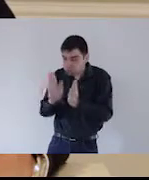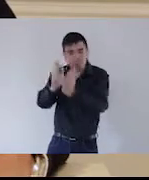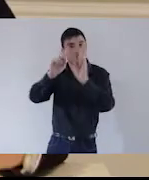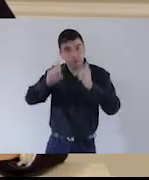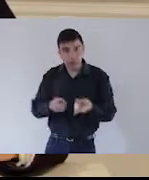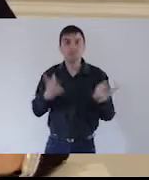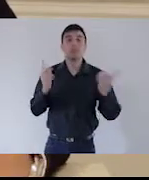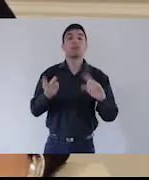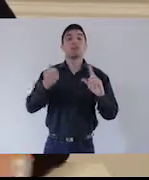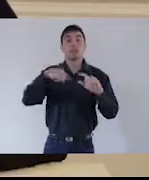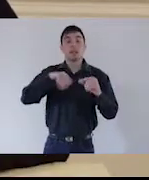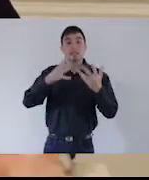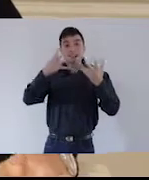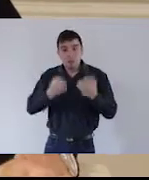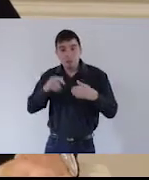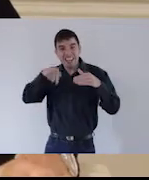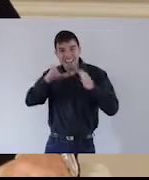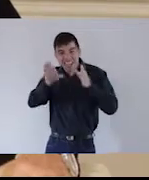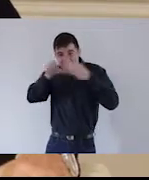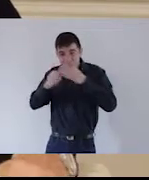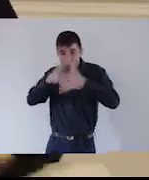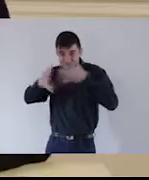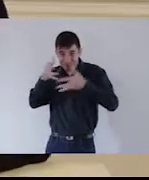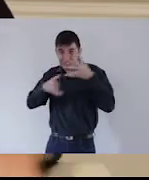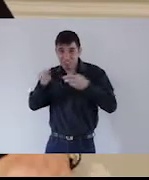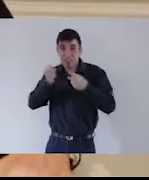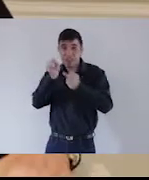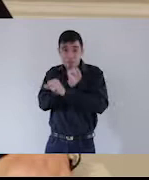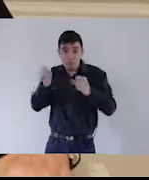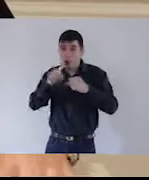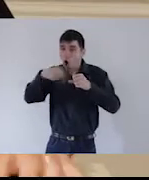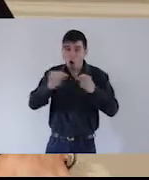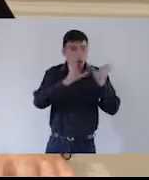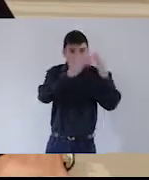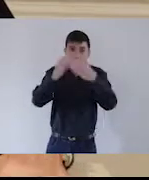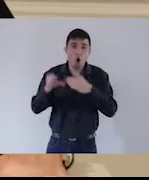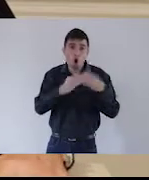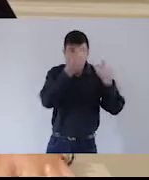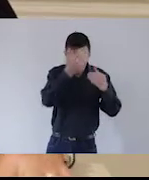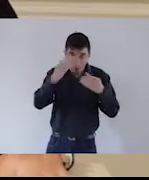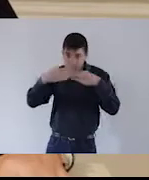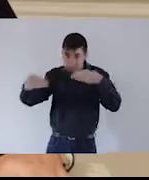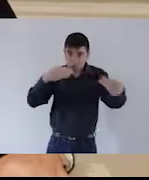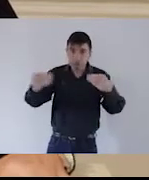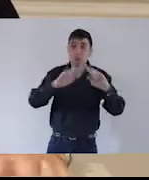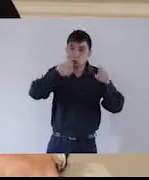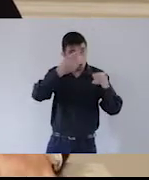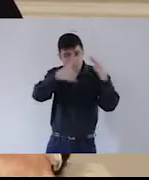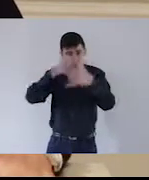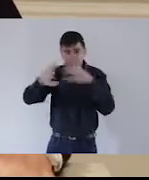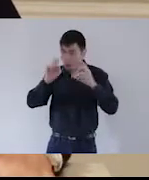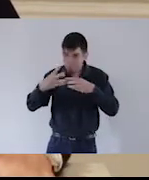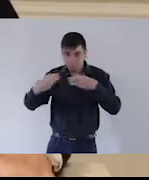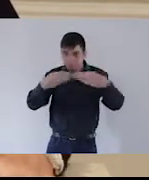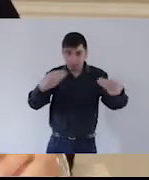una banca desde la diputación para todos los sectores en frente amplio y para todos los sectores y partidos políticos de la sociedad yo